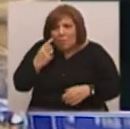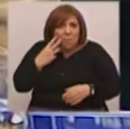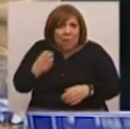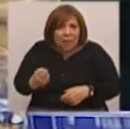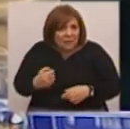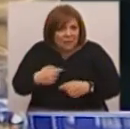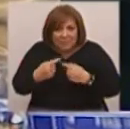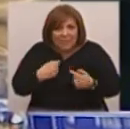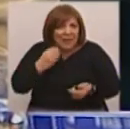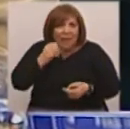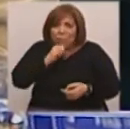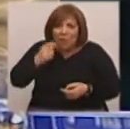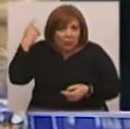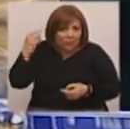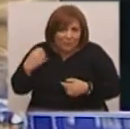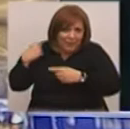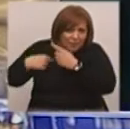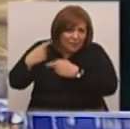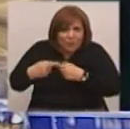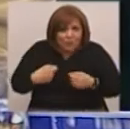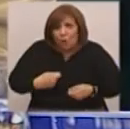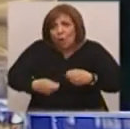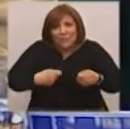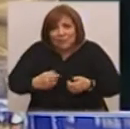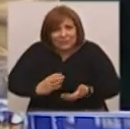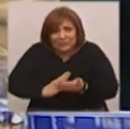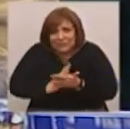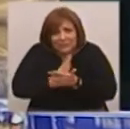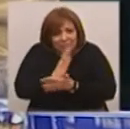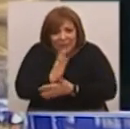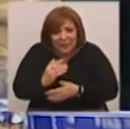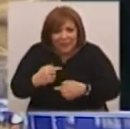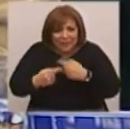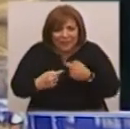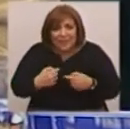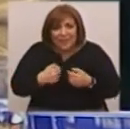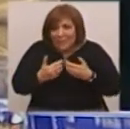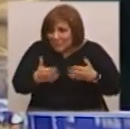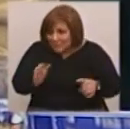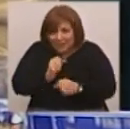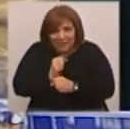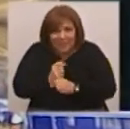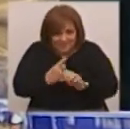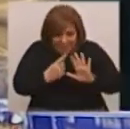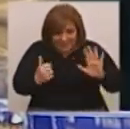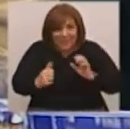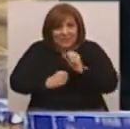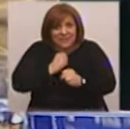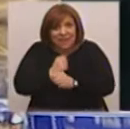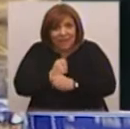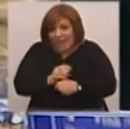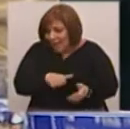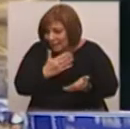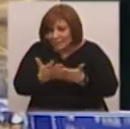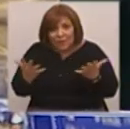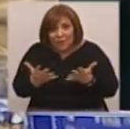bolichero y nací trabajando atrás de un Por comercio. supuesto, pero que Siempre ese. estuve atrás del comercio, o sea, desde que empecé a trabajar con 16 años, es el día de hoy que siempre he